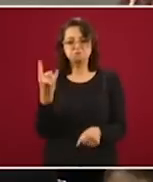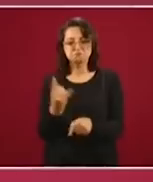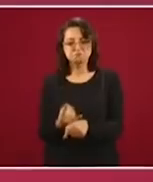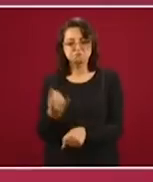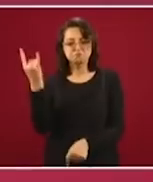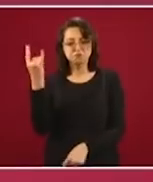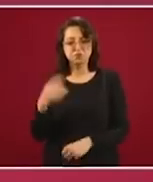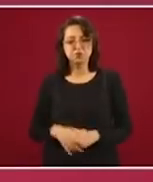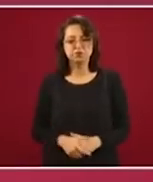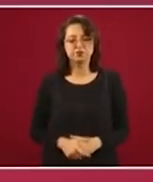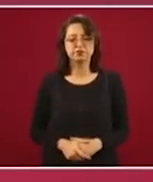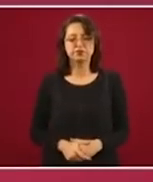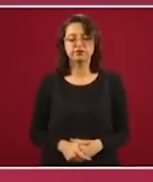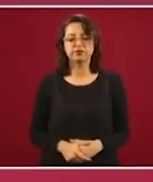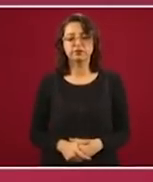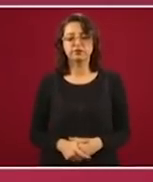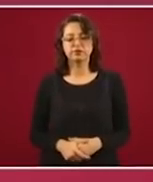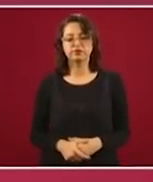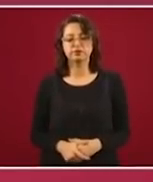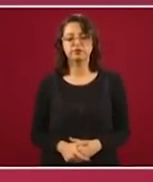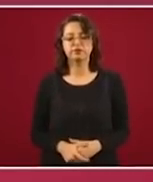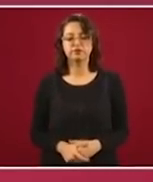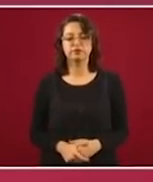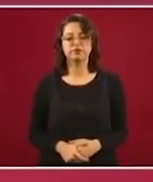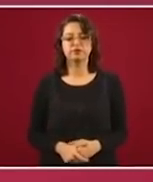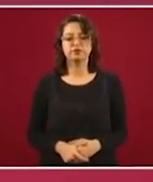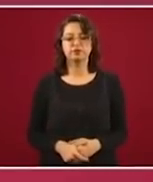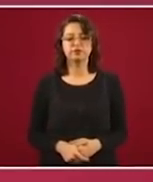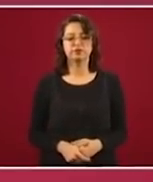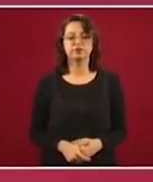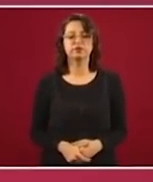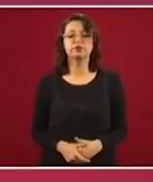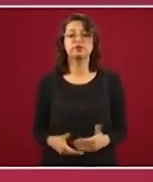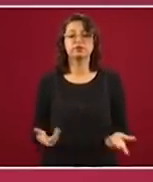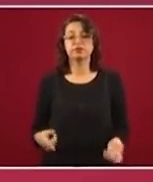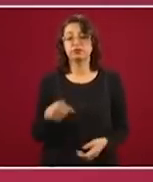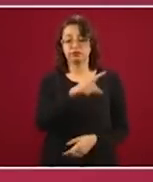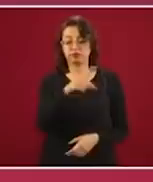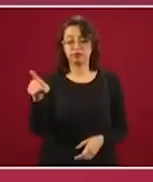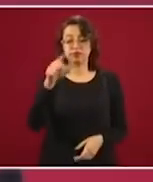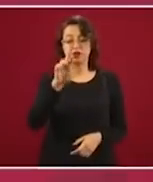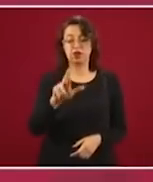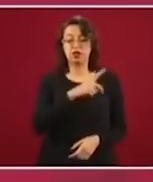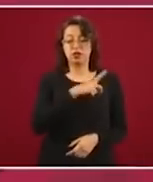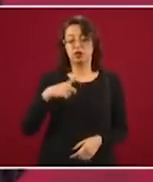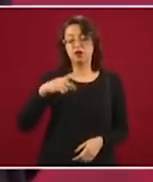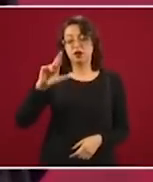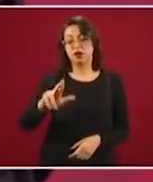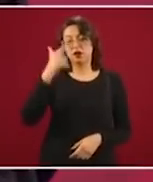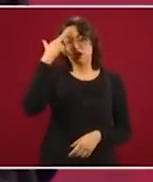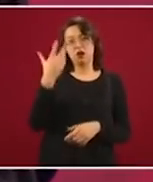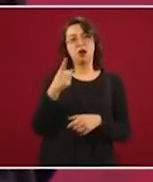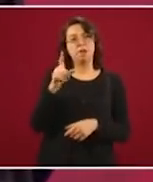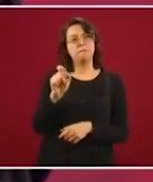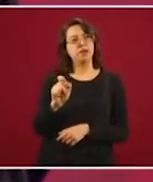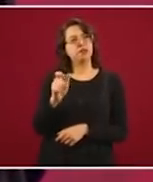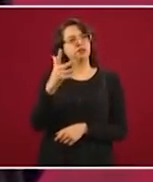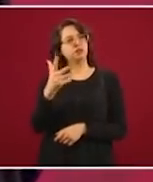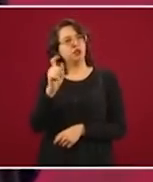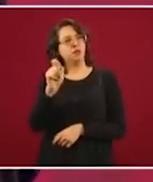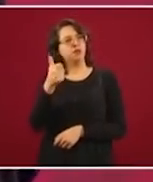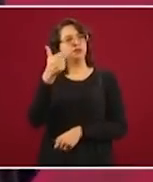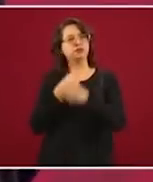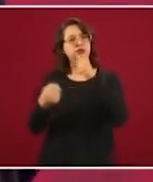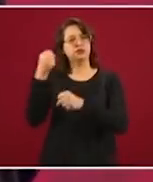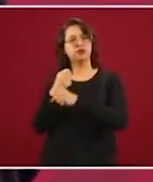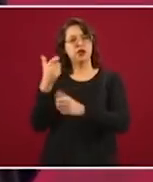recuerden que se modificó hace 25 años, 26, la